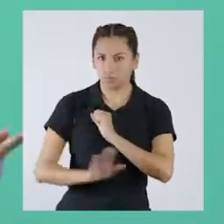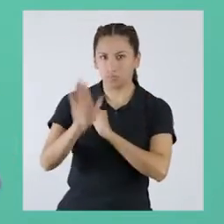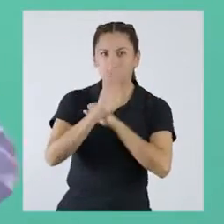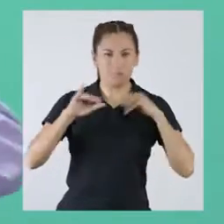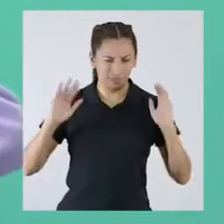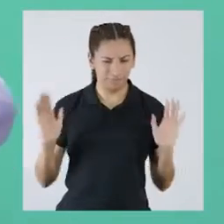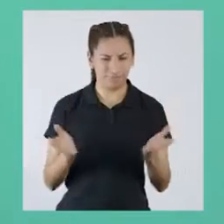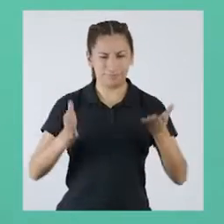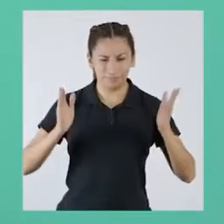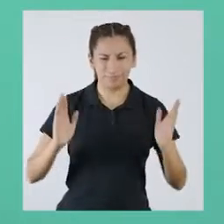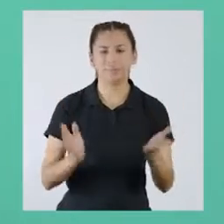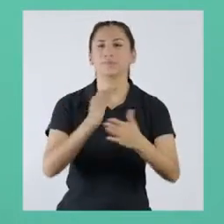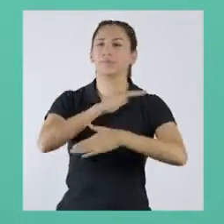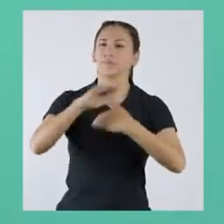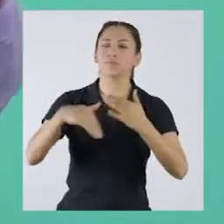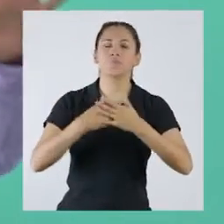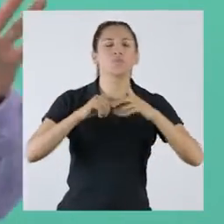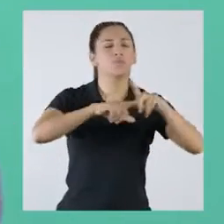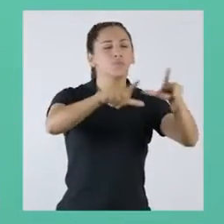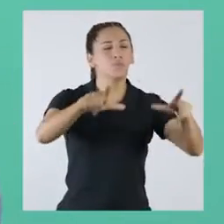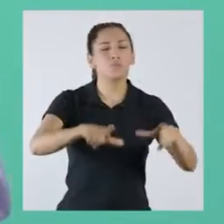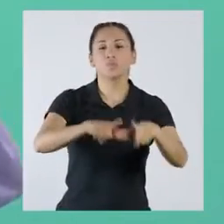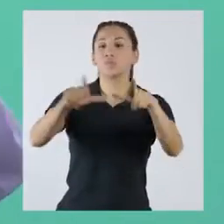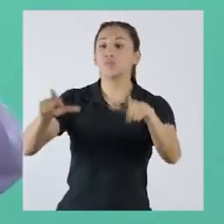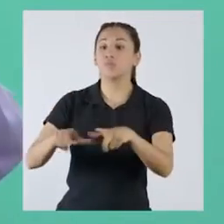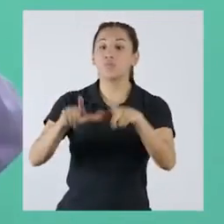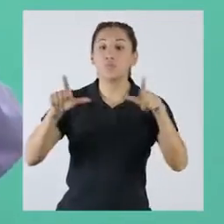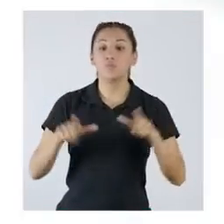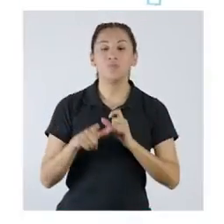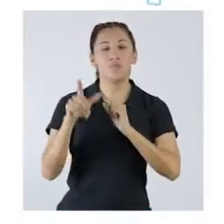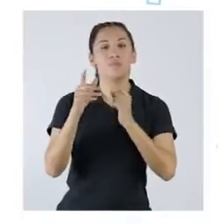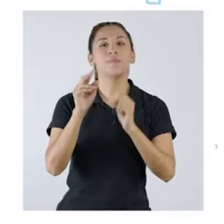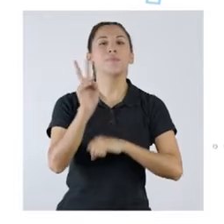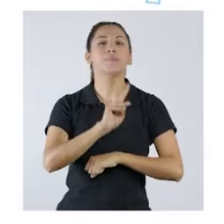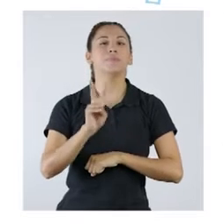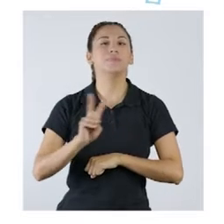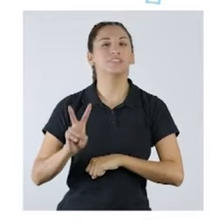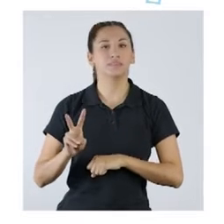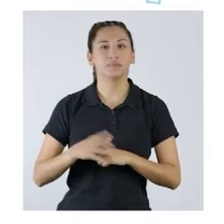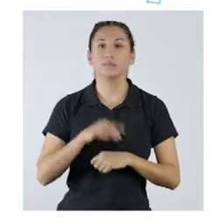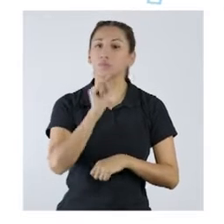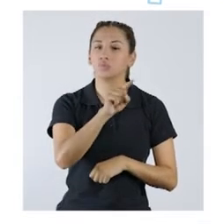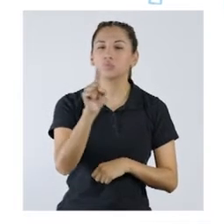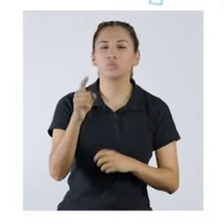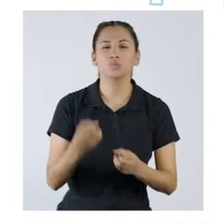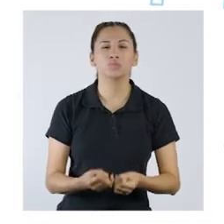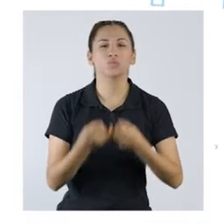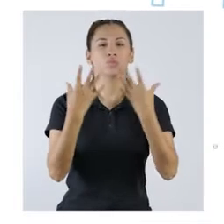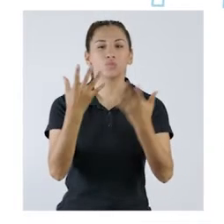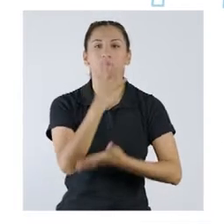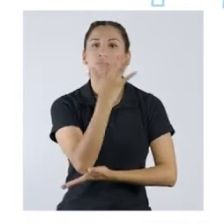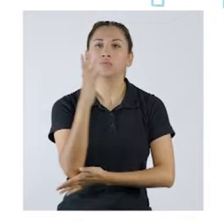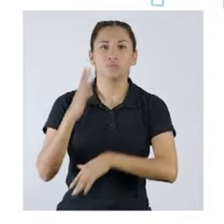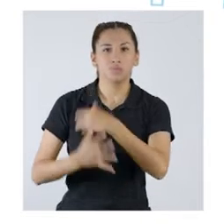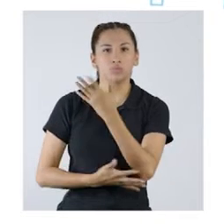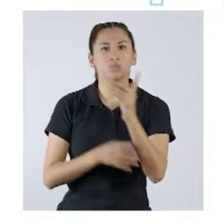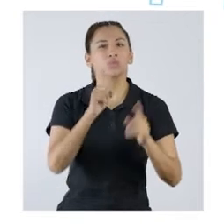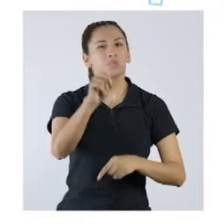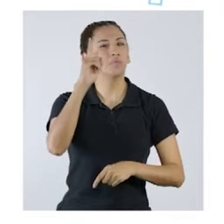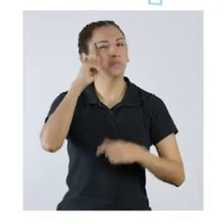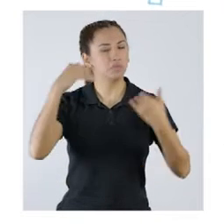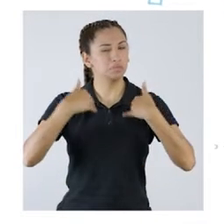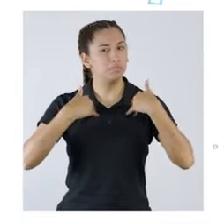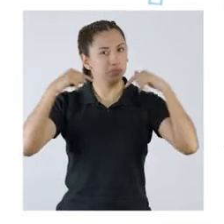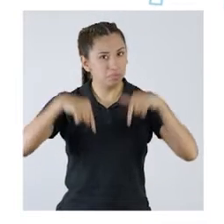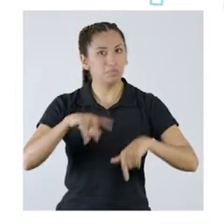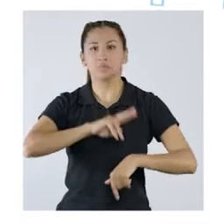promover todos los espacios verdes. ¿Ustedes qué cantidad de bosques creen que tenemos